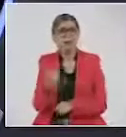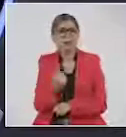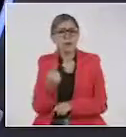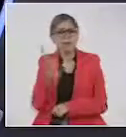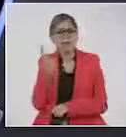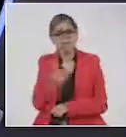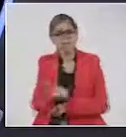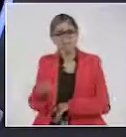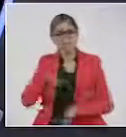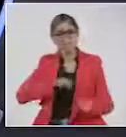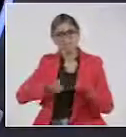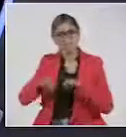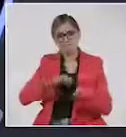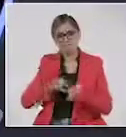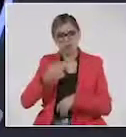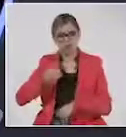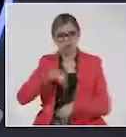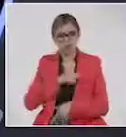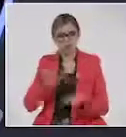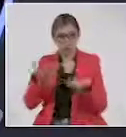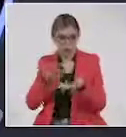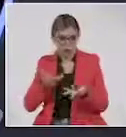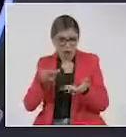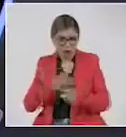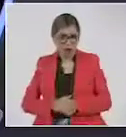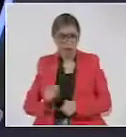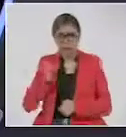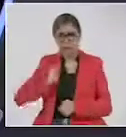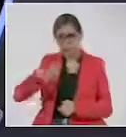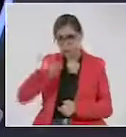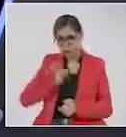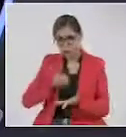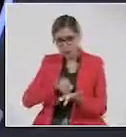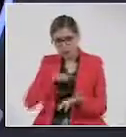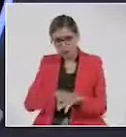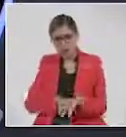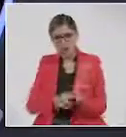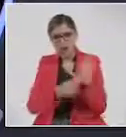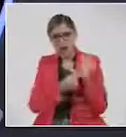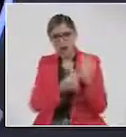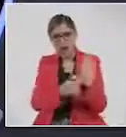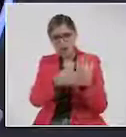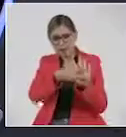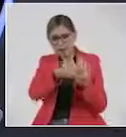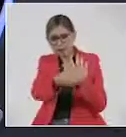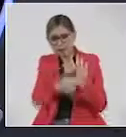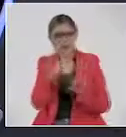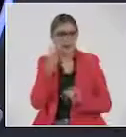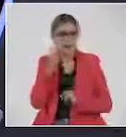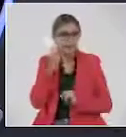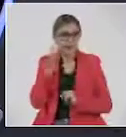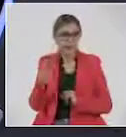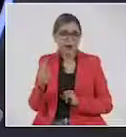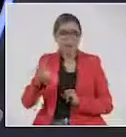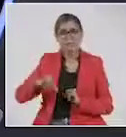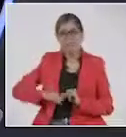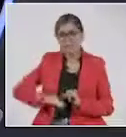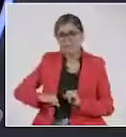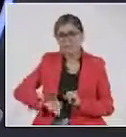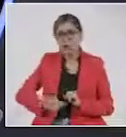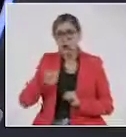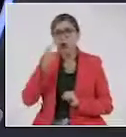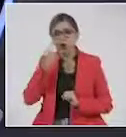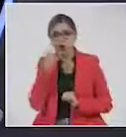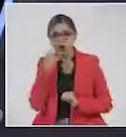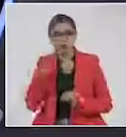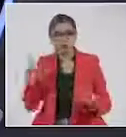ejemplo, hemos mezclado elementos tradicionales que son precisamente esta representación con algo visualmente muy atractivo. Hicimos una banda